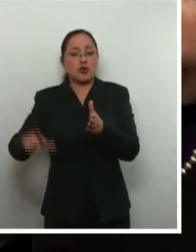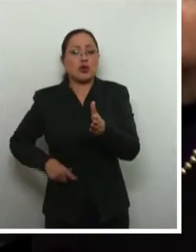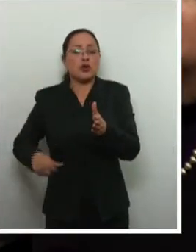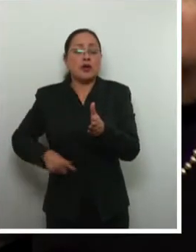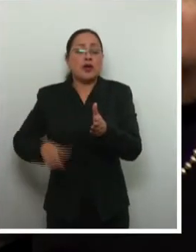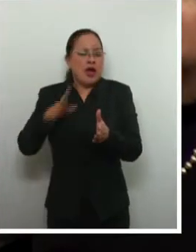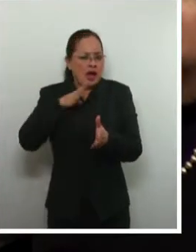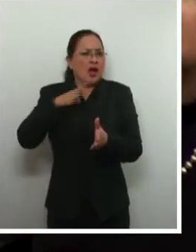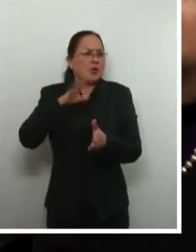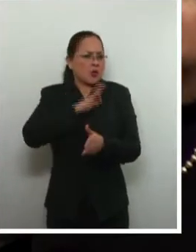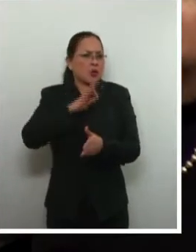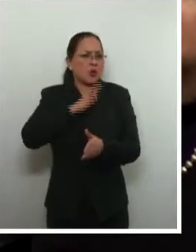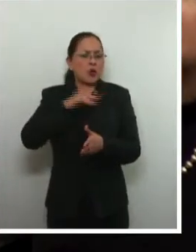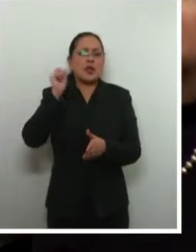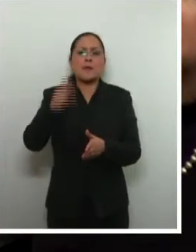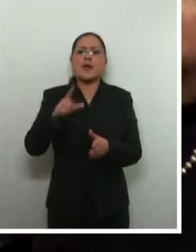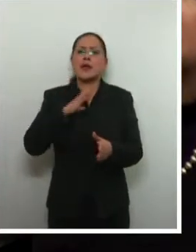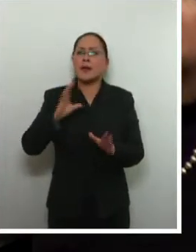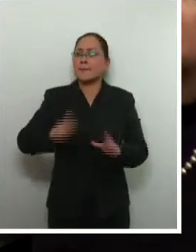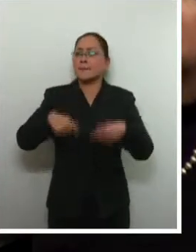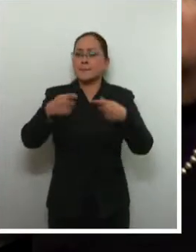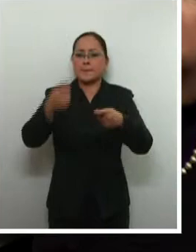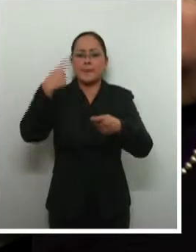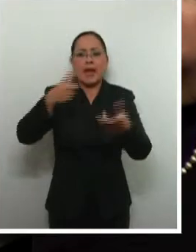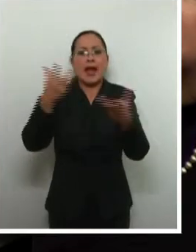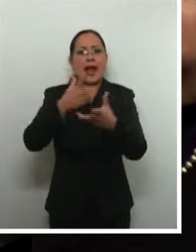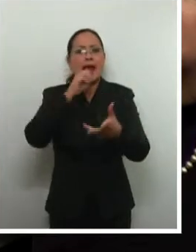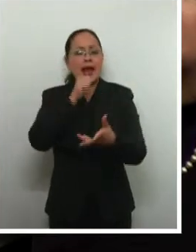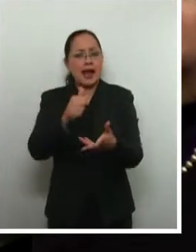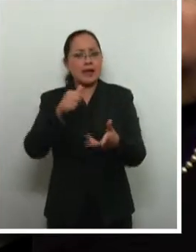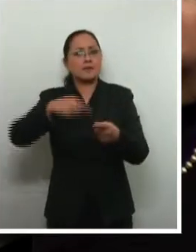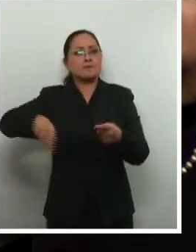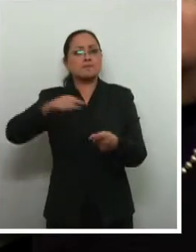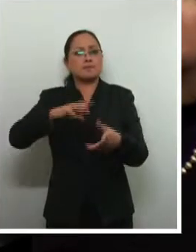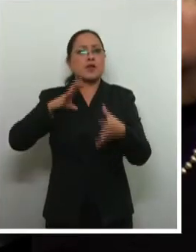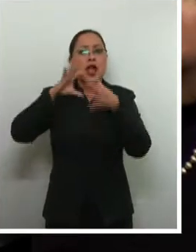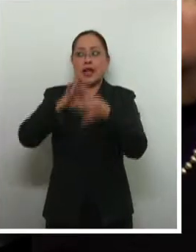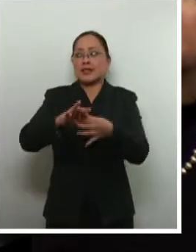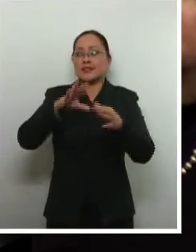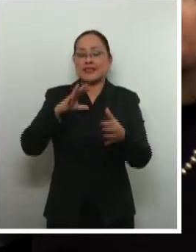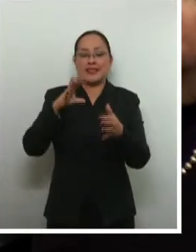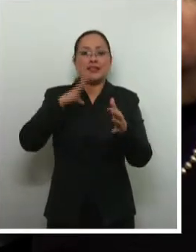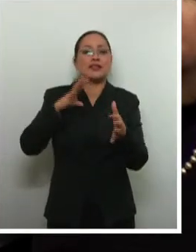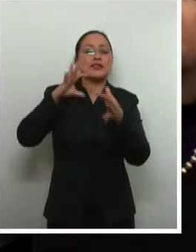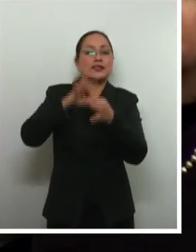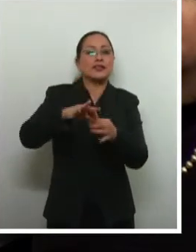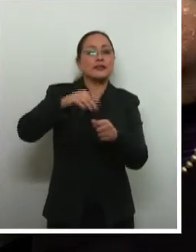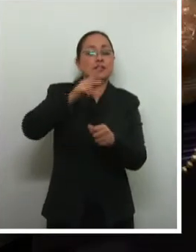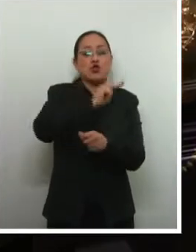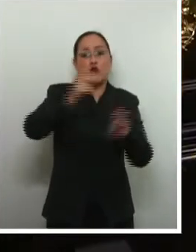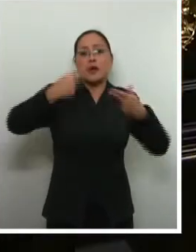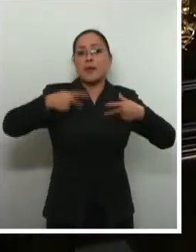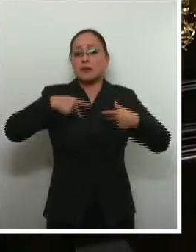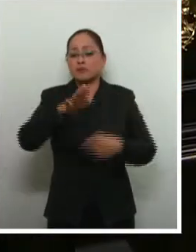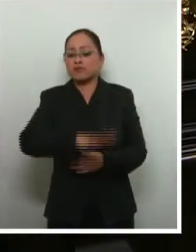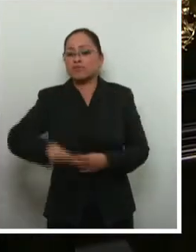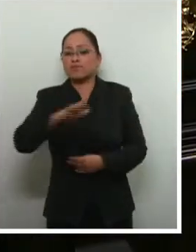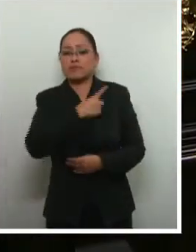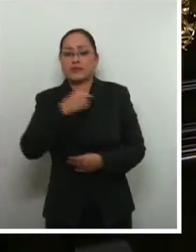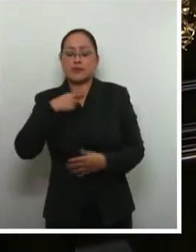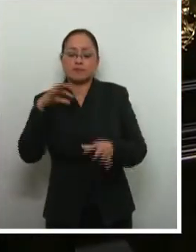y también tienen facultades para no crearlos si no lo consideran necesario. Todos los ciudadanos deben